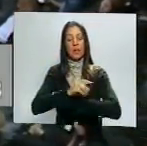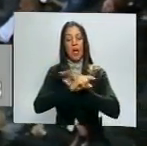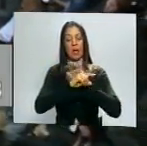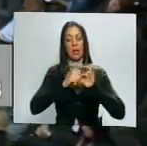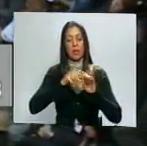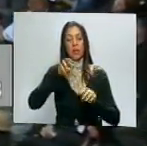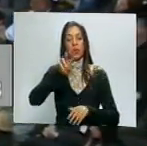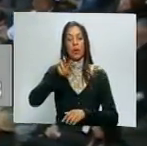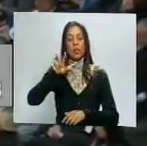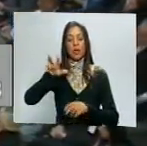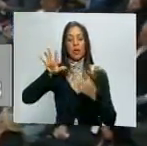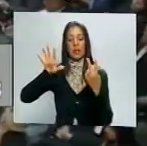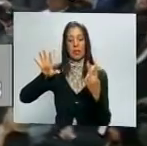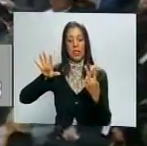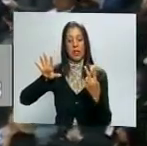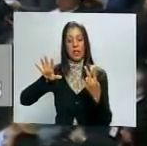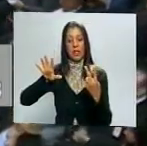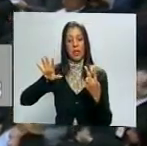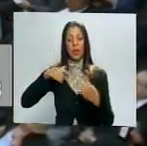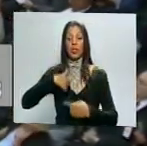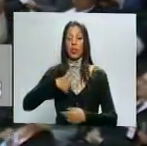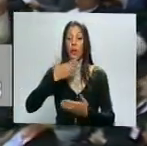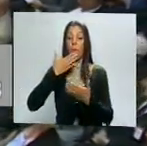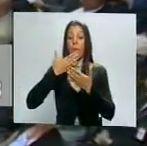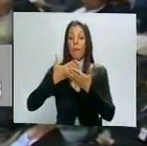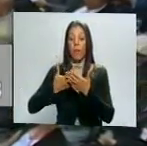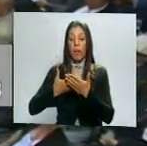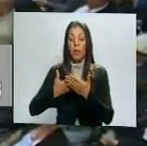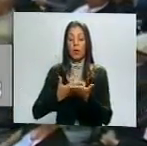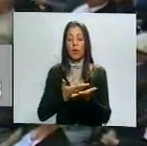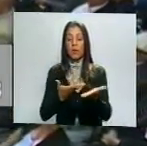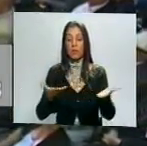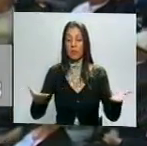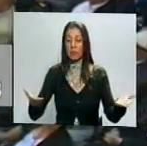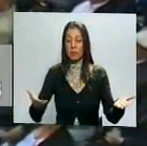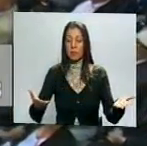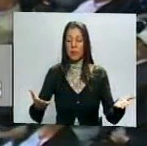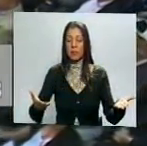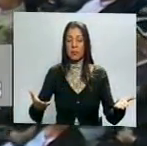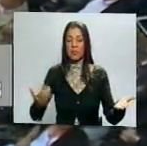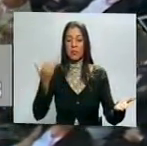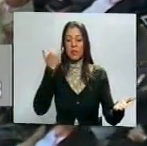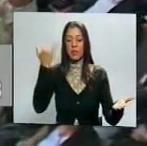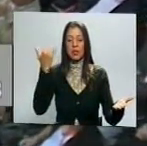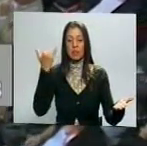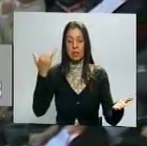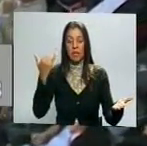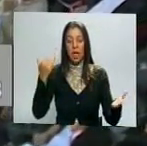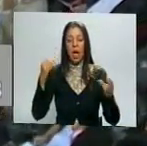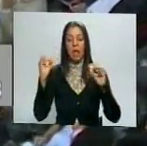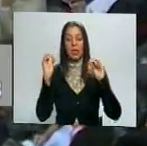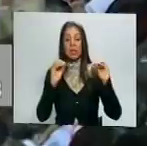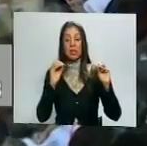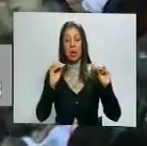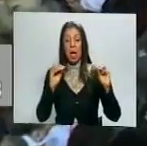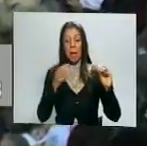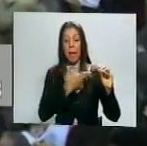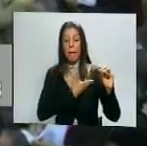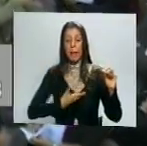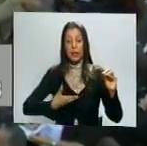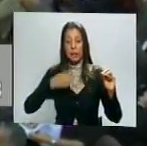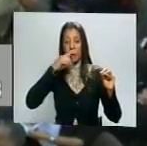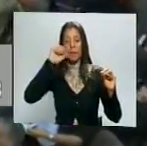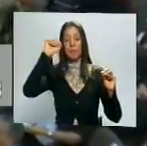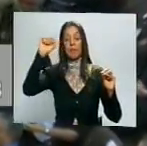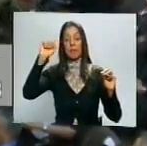237, yo propongo ante esta Asamblea Nacional Constituyente que sea convocado el presidente Nicolás